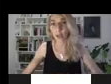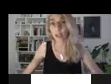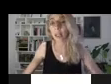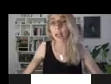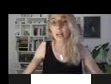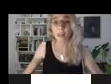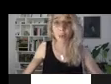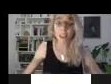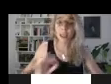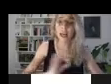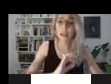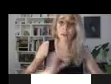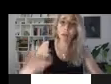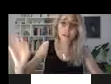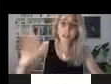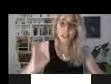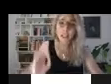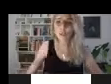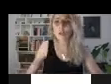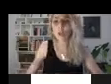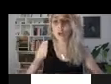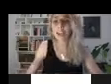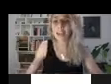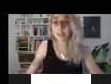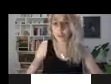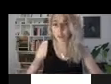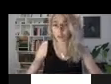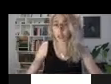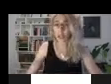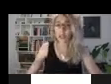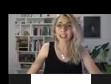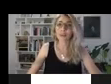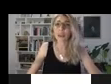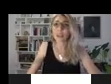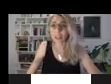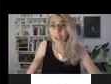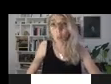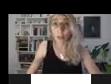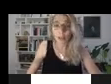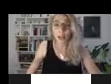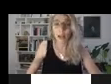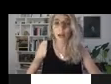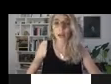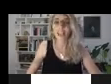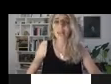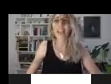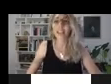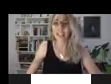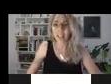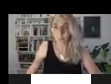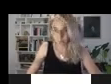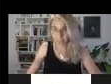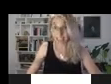y lo local. Después, hacer un pantallazo sobre los elementos que tenemos que tener en cuenta a la hora